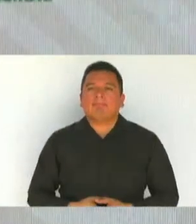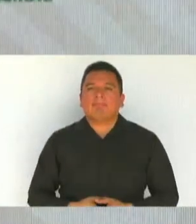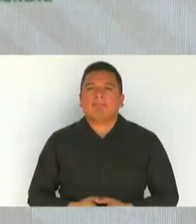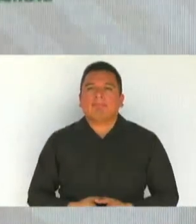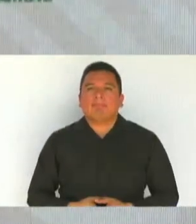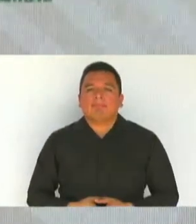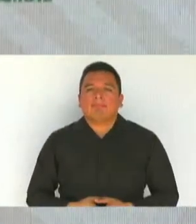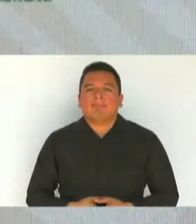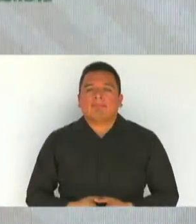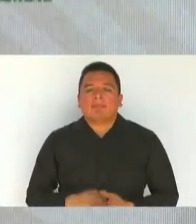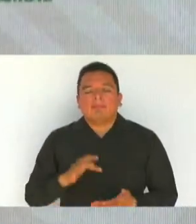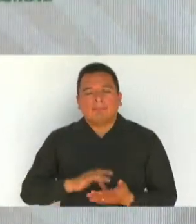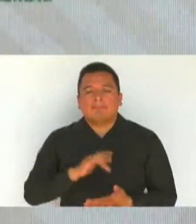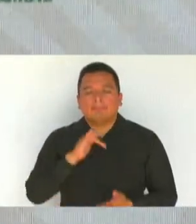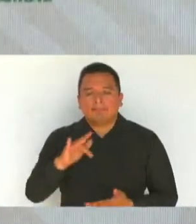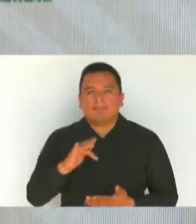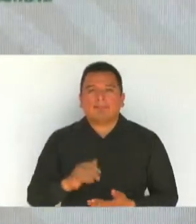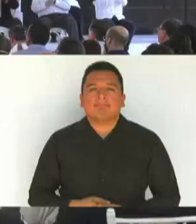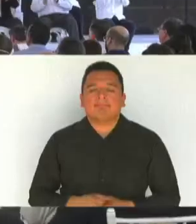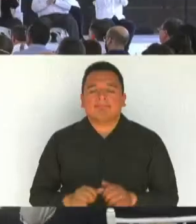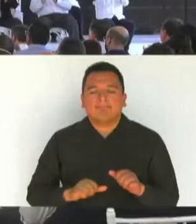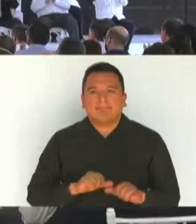con la salud de México. Muchas gracias.